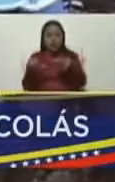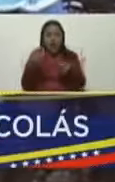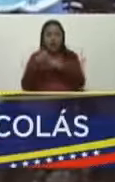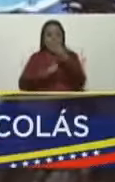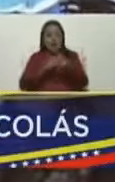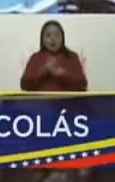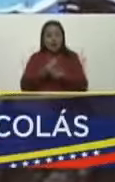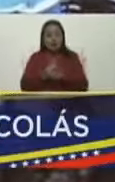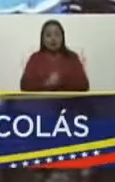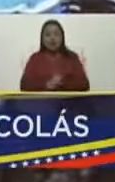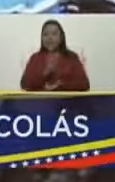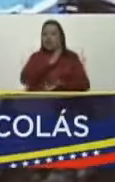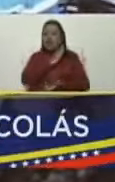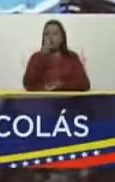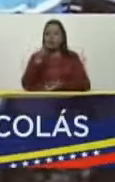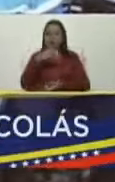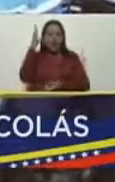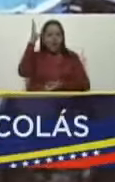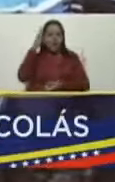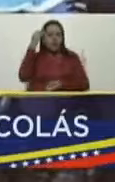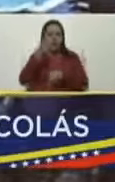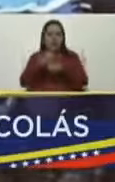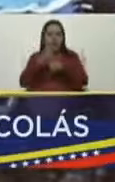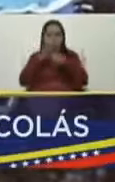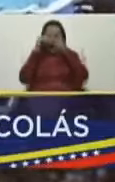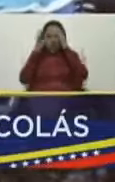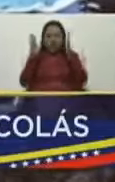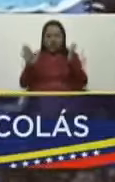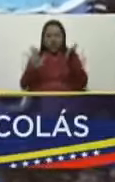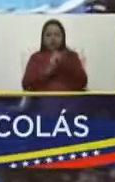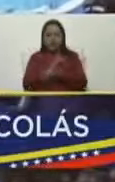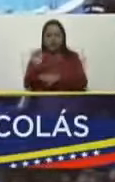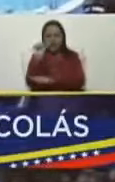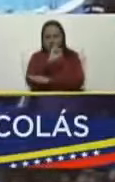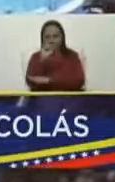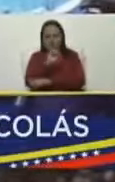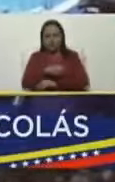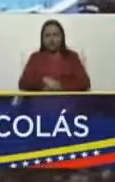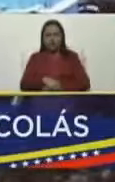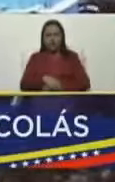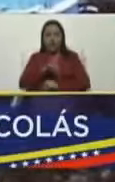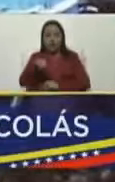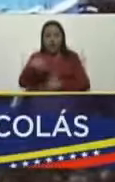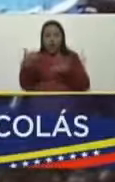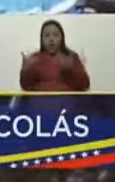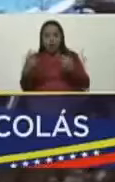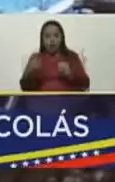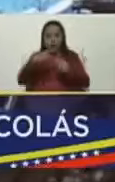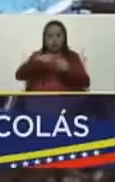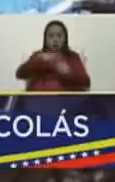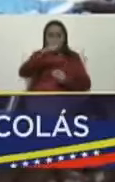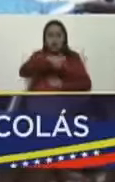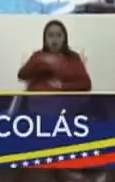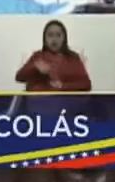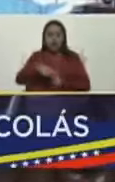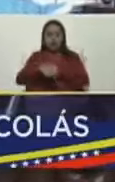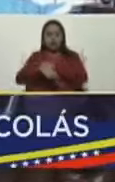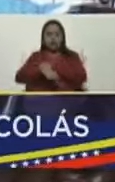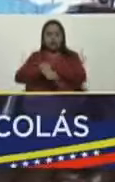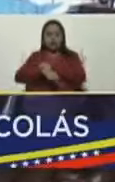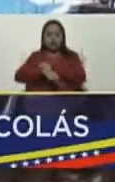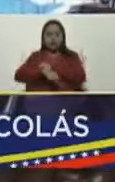crear y tener mayor capacidad operativa en el área automotriz y en el área donde estamos, incluyendo gente que